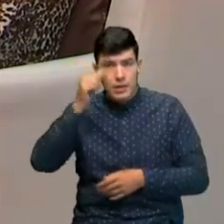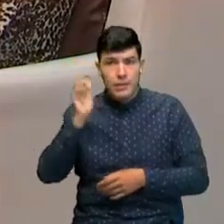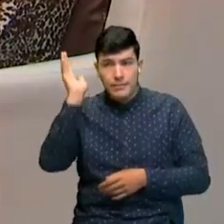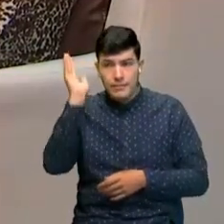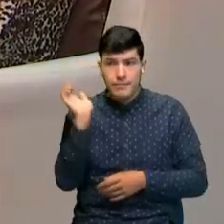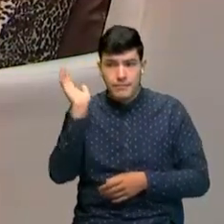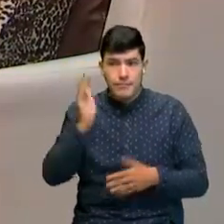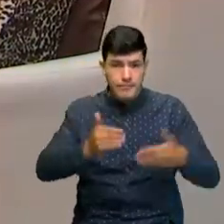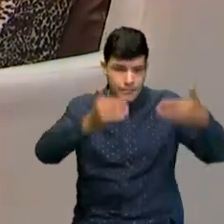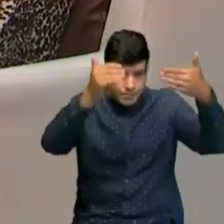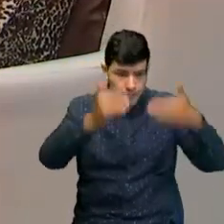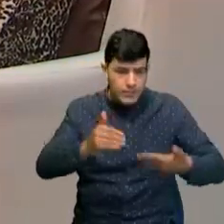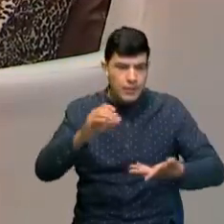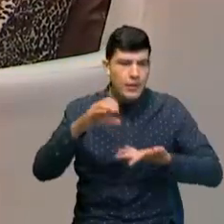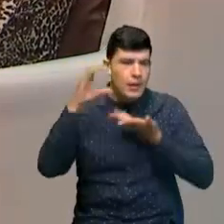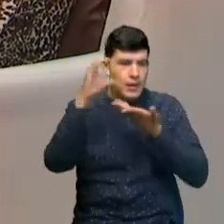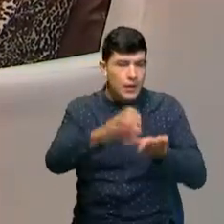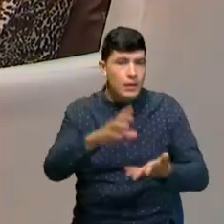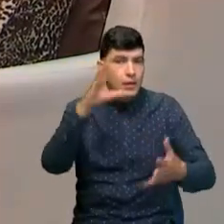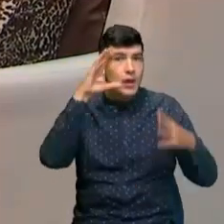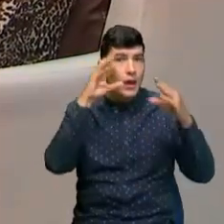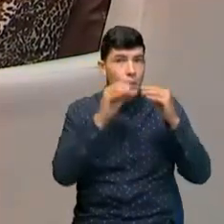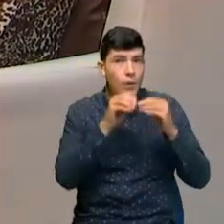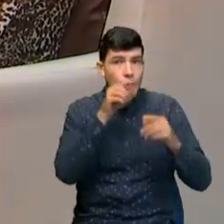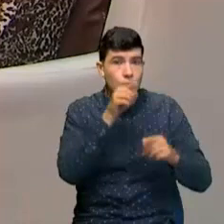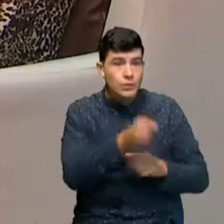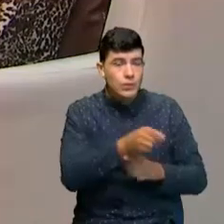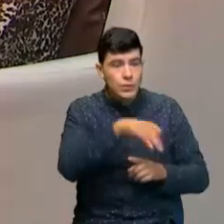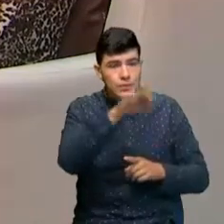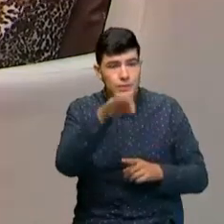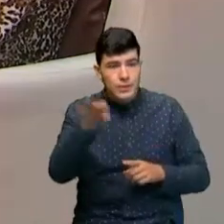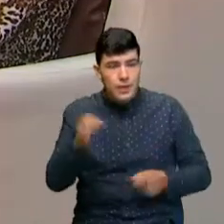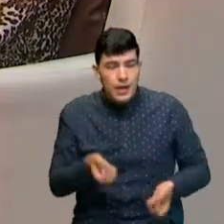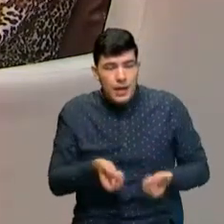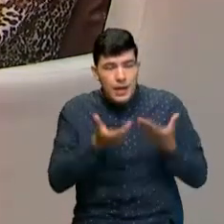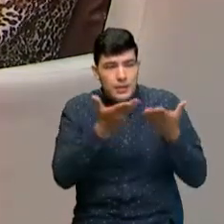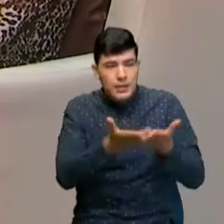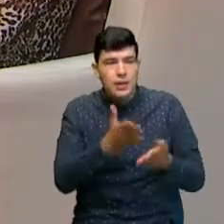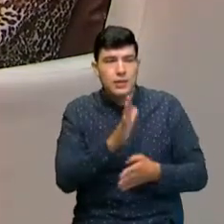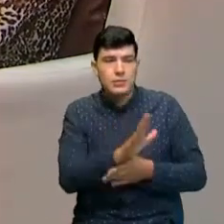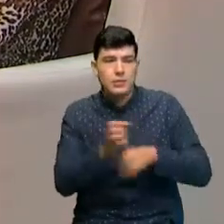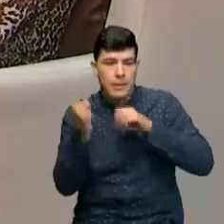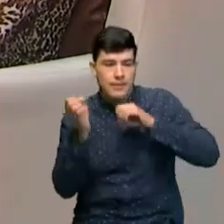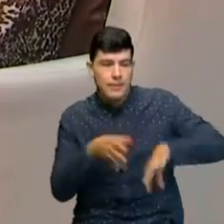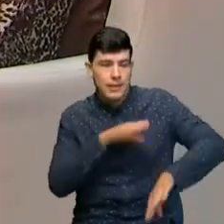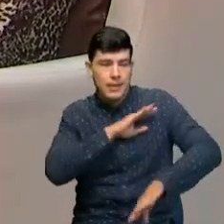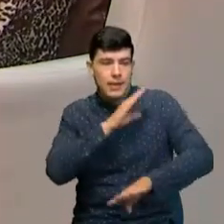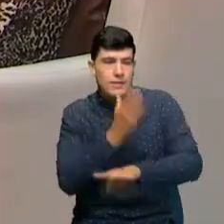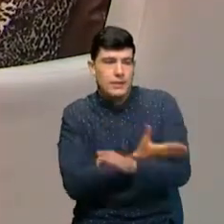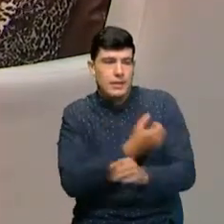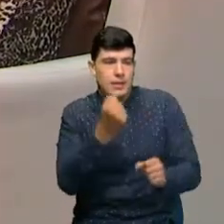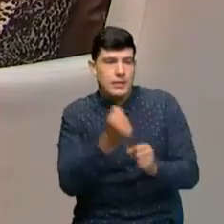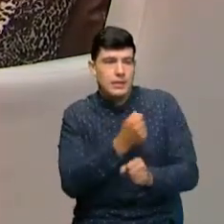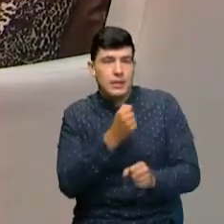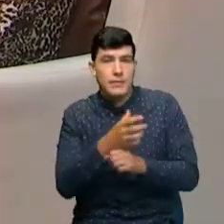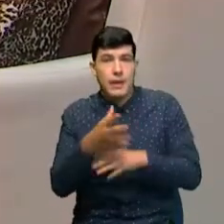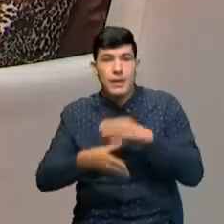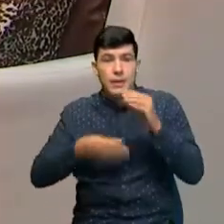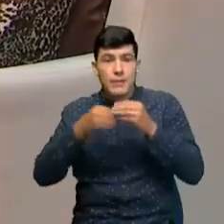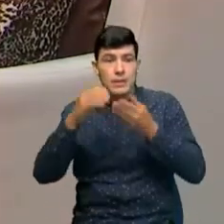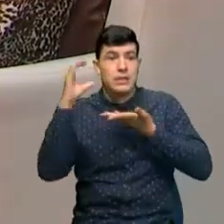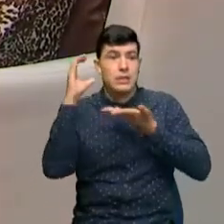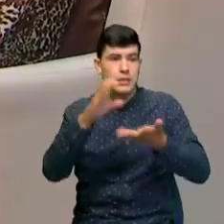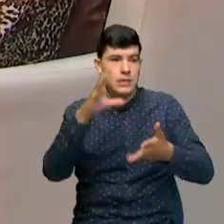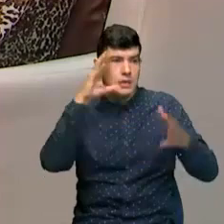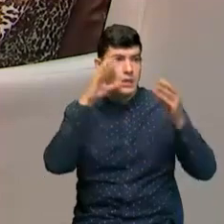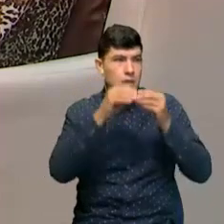de invalidez se liquida de acuerdo al porcentaje que dé la pérdida de capacidad laboral y de acuerdo al salario que